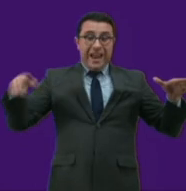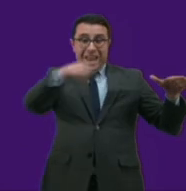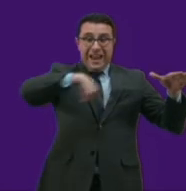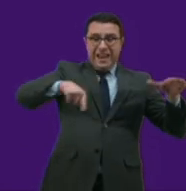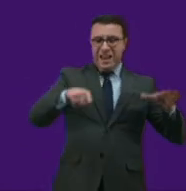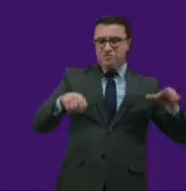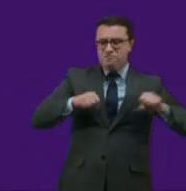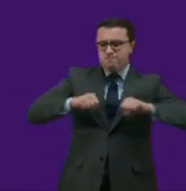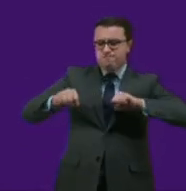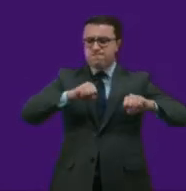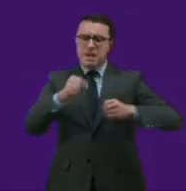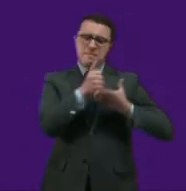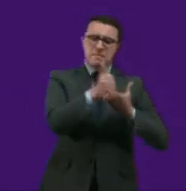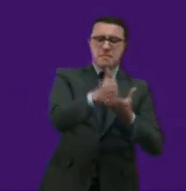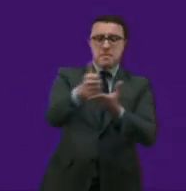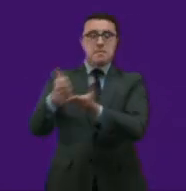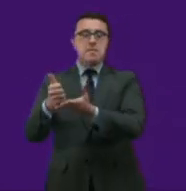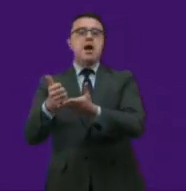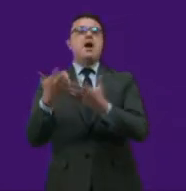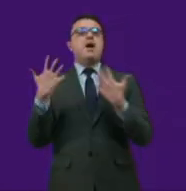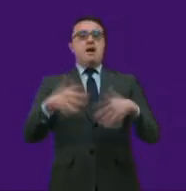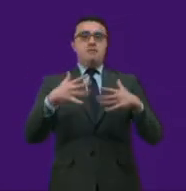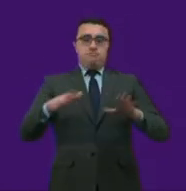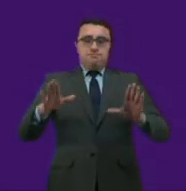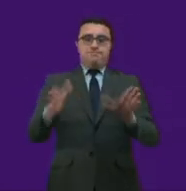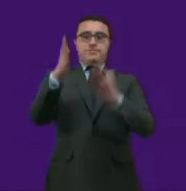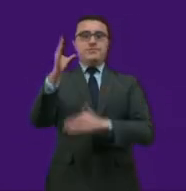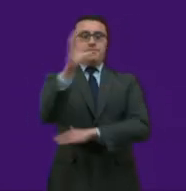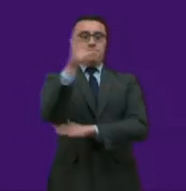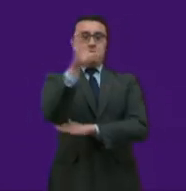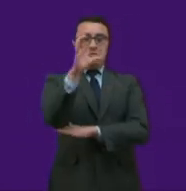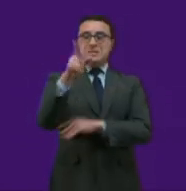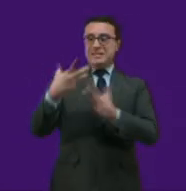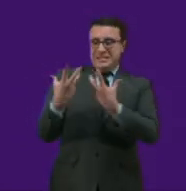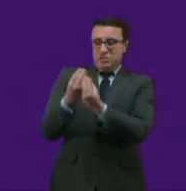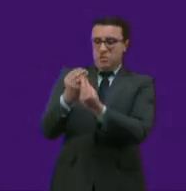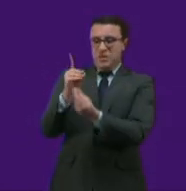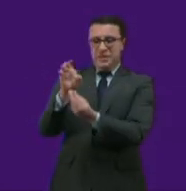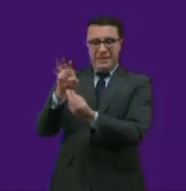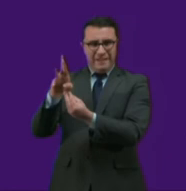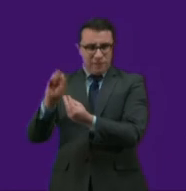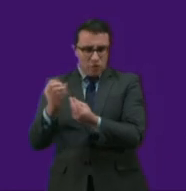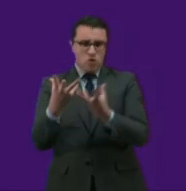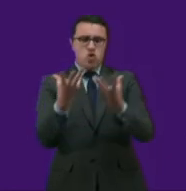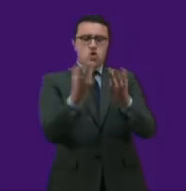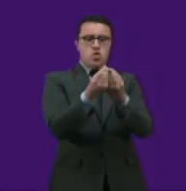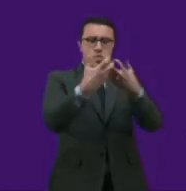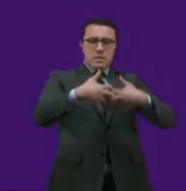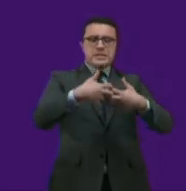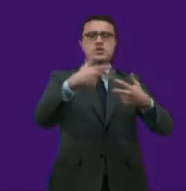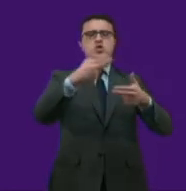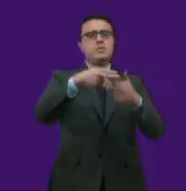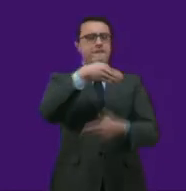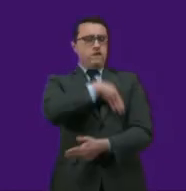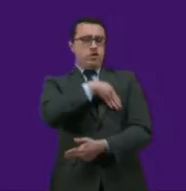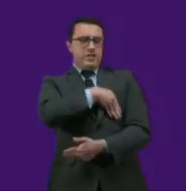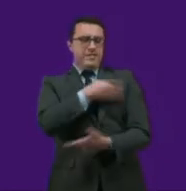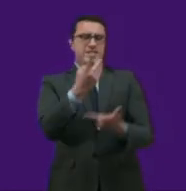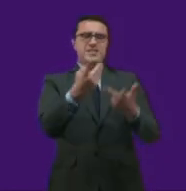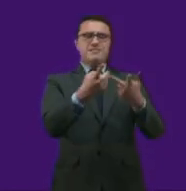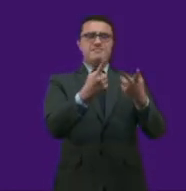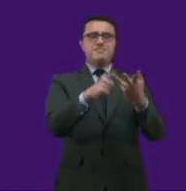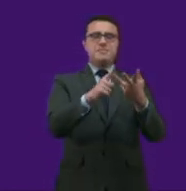conectarse, sin duda, sí, Impulsa, Endeavor, Grupo Bolívar, cualquiera que haya pasado por